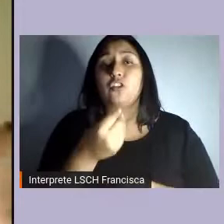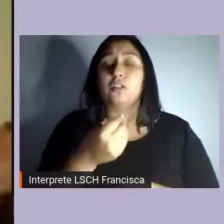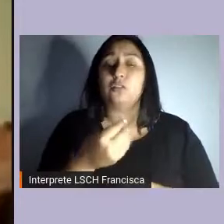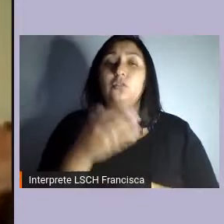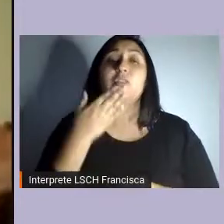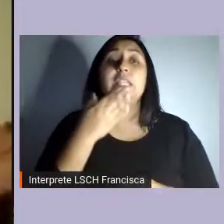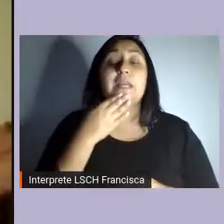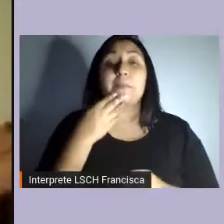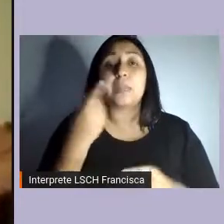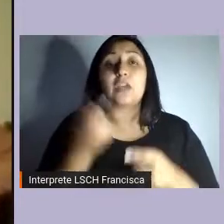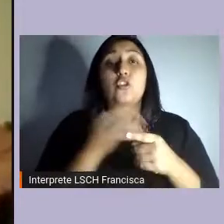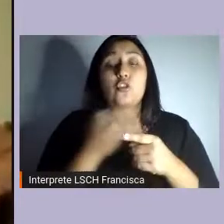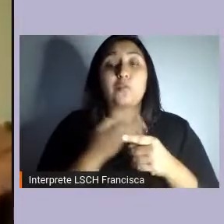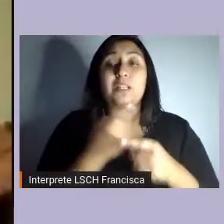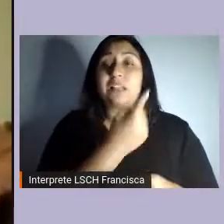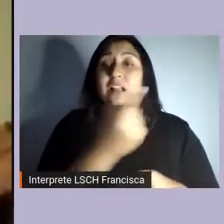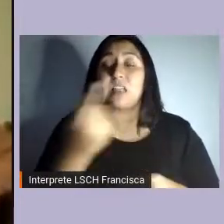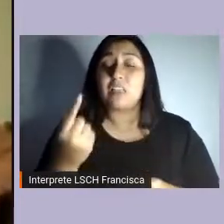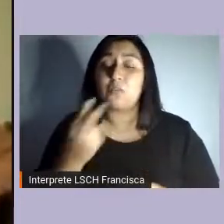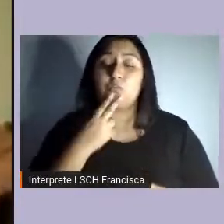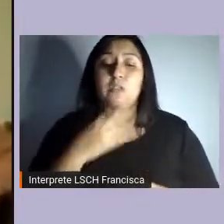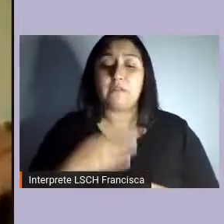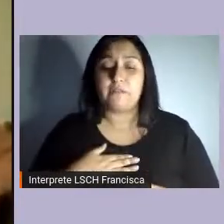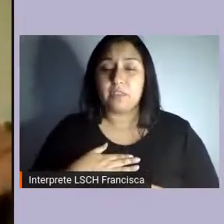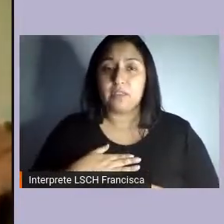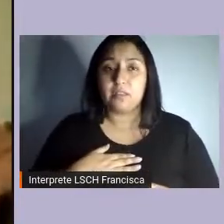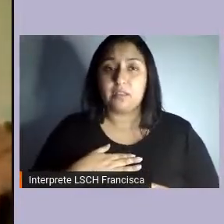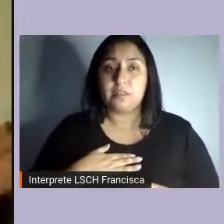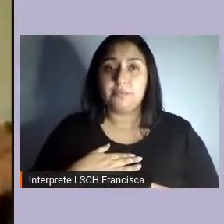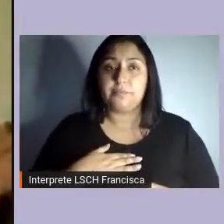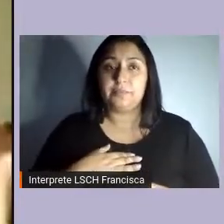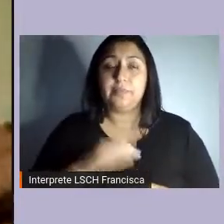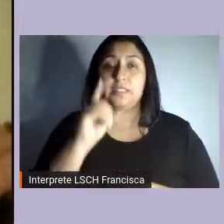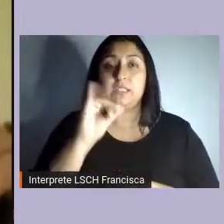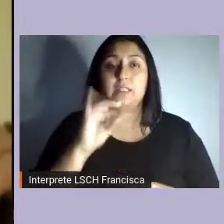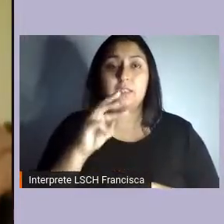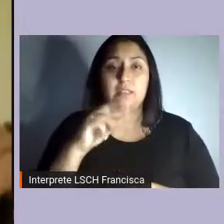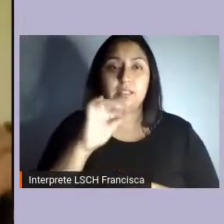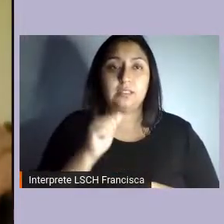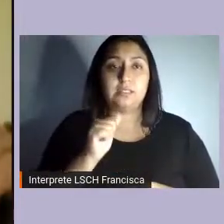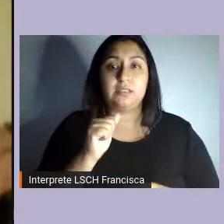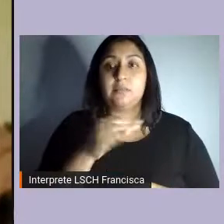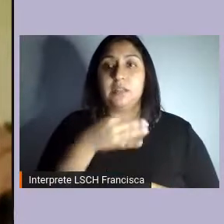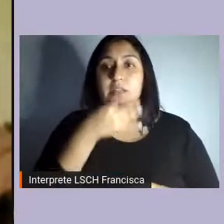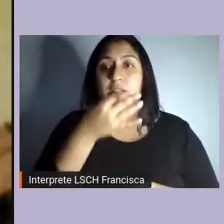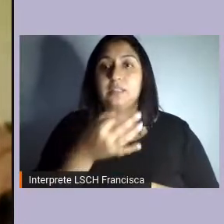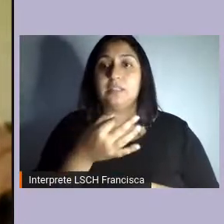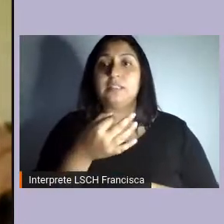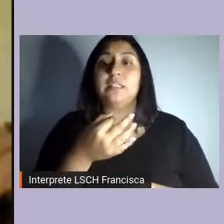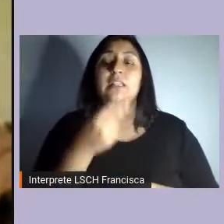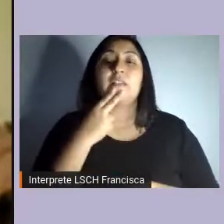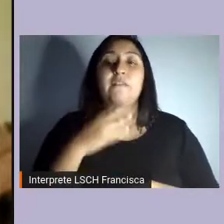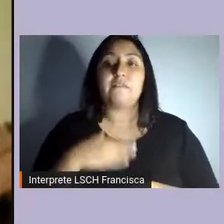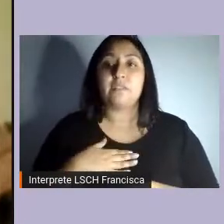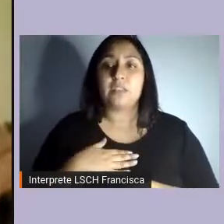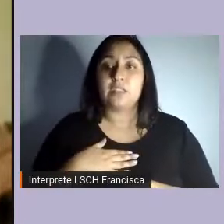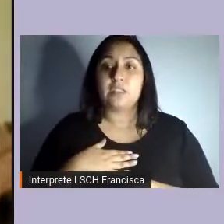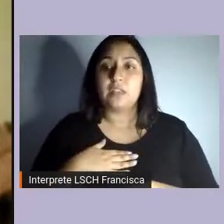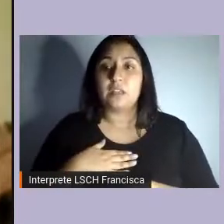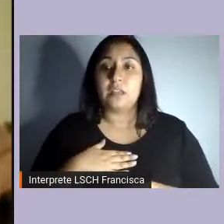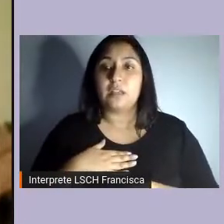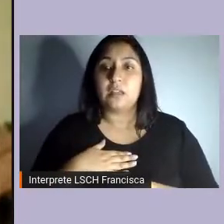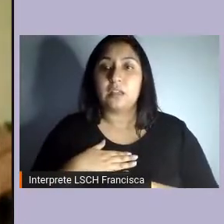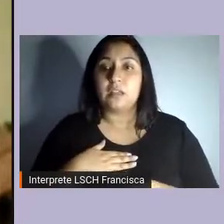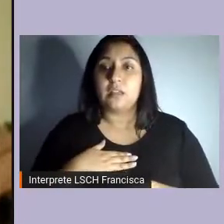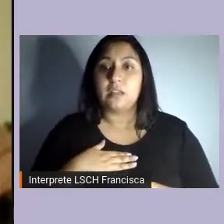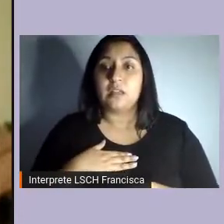de cada una de nuestras vidas. Y tanto así que esas décimas finales hablan de la vida de niños del Sename del año